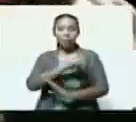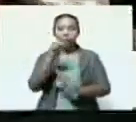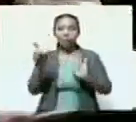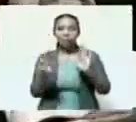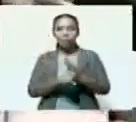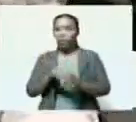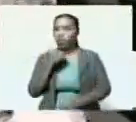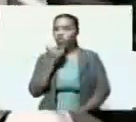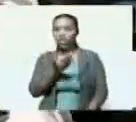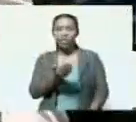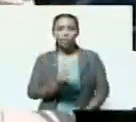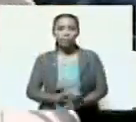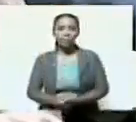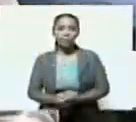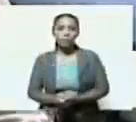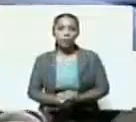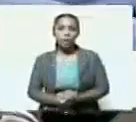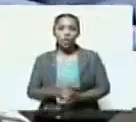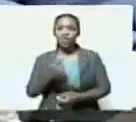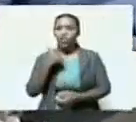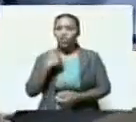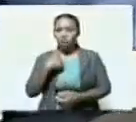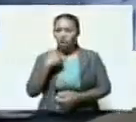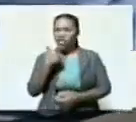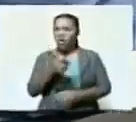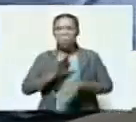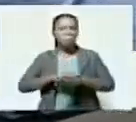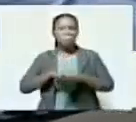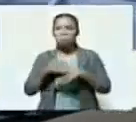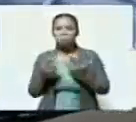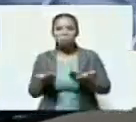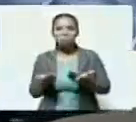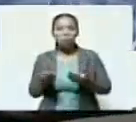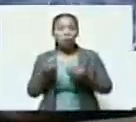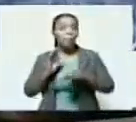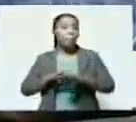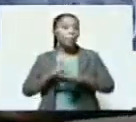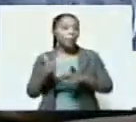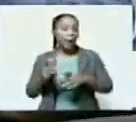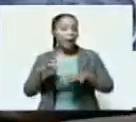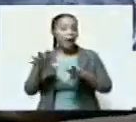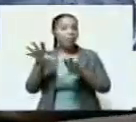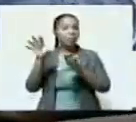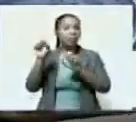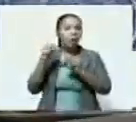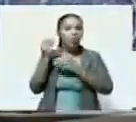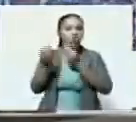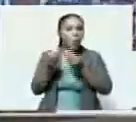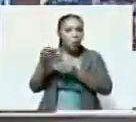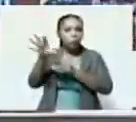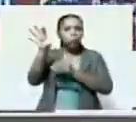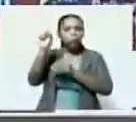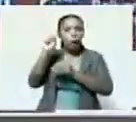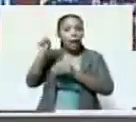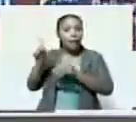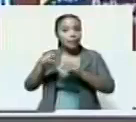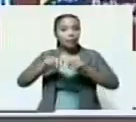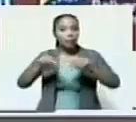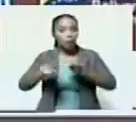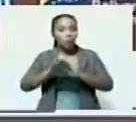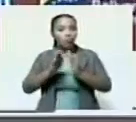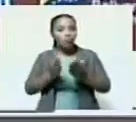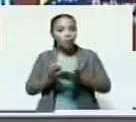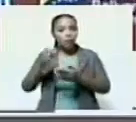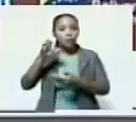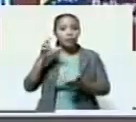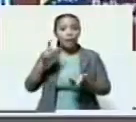inútil. ¿Y por qué digo esto? Porque para entender, digámoslo así, esa geopolítica del